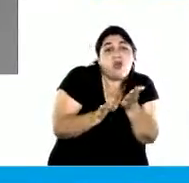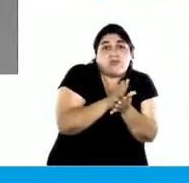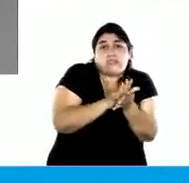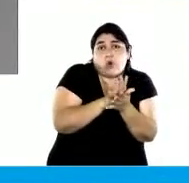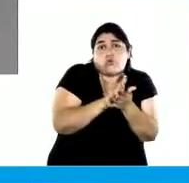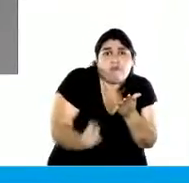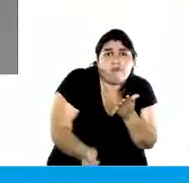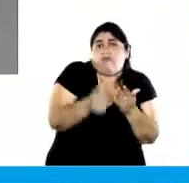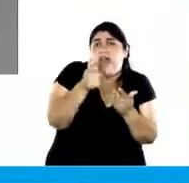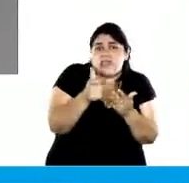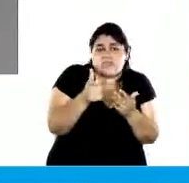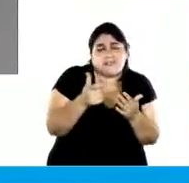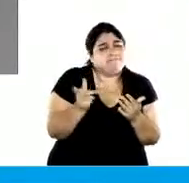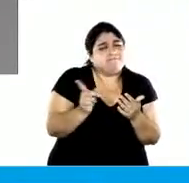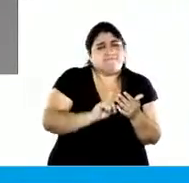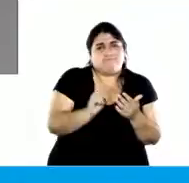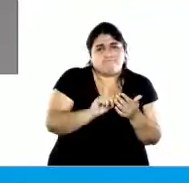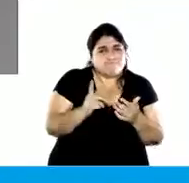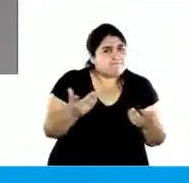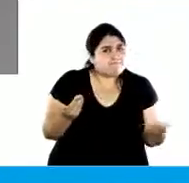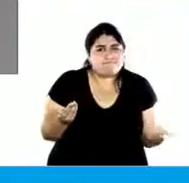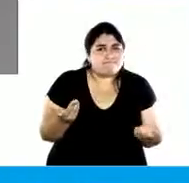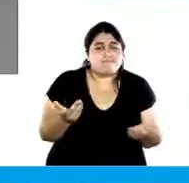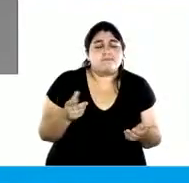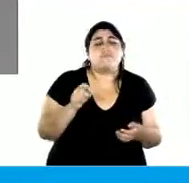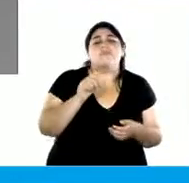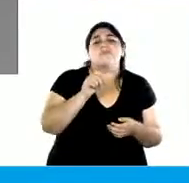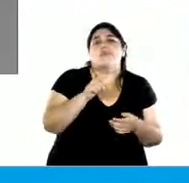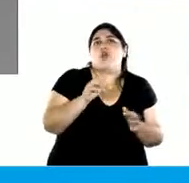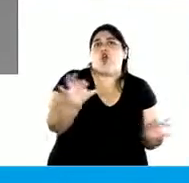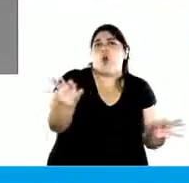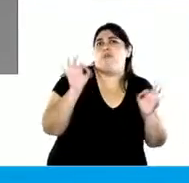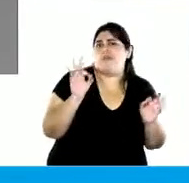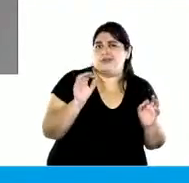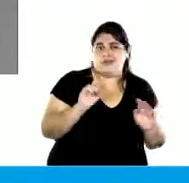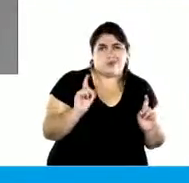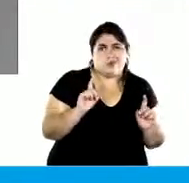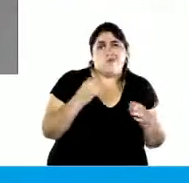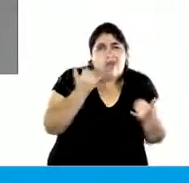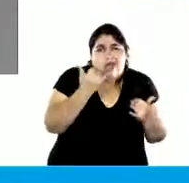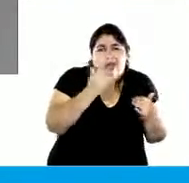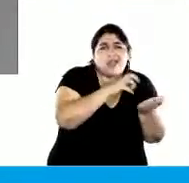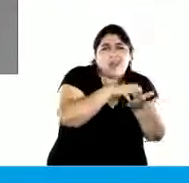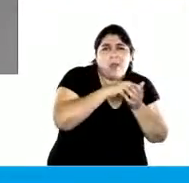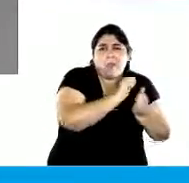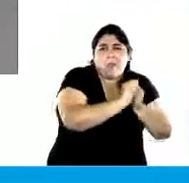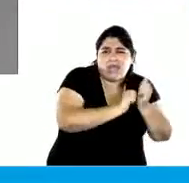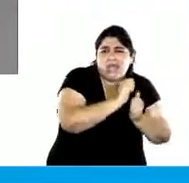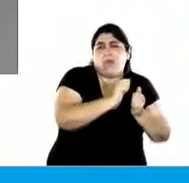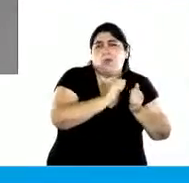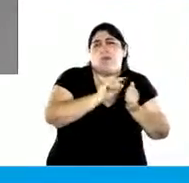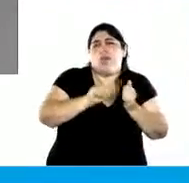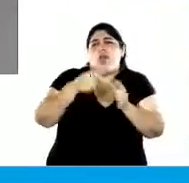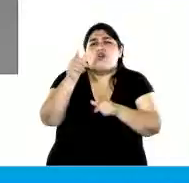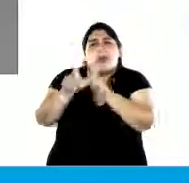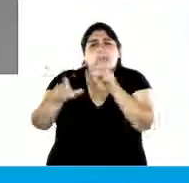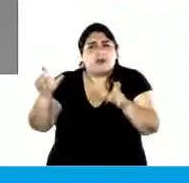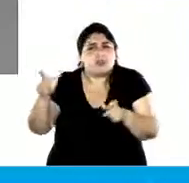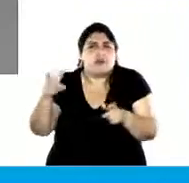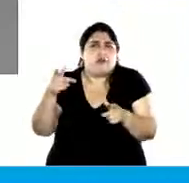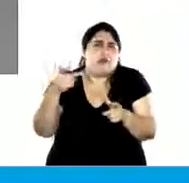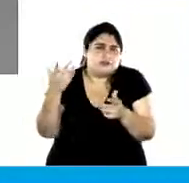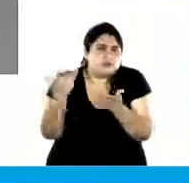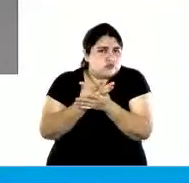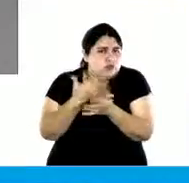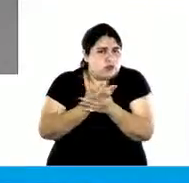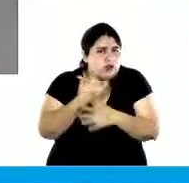ni un 10% de la situación de crisis que sufren hoy las pymes y muchos contribuyentes de la provincia. Hubiera